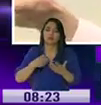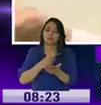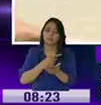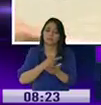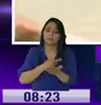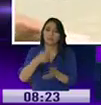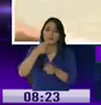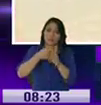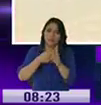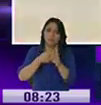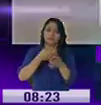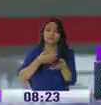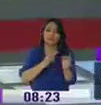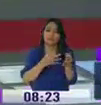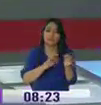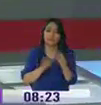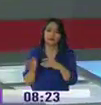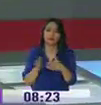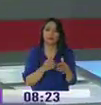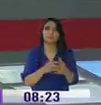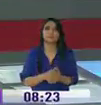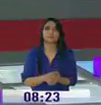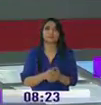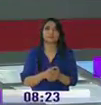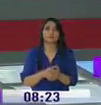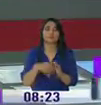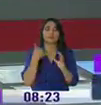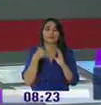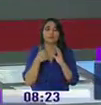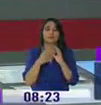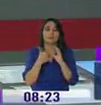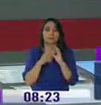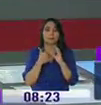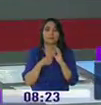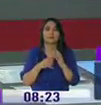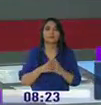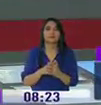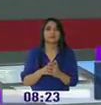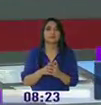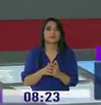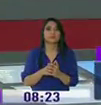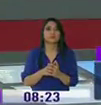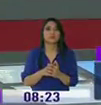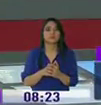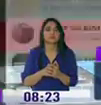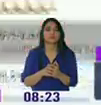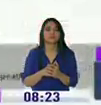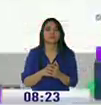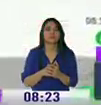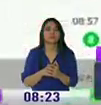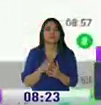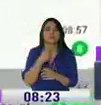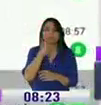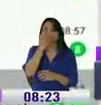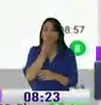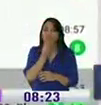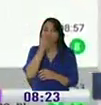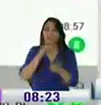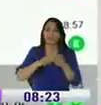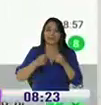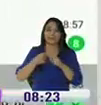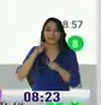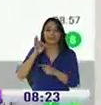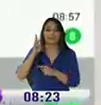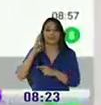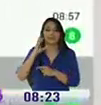que está llegando. A ver si pone el WhatsAppito en escena, por favor. WhatsAppitos en escena. Buenos días, amigos de TVC, soy una